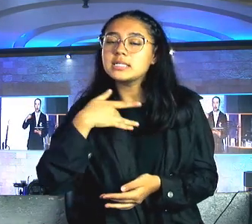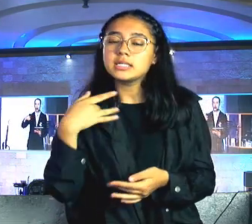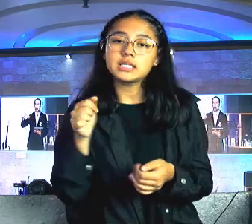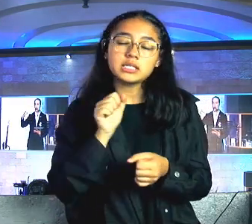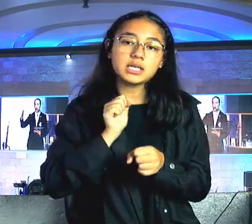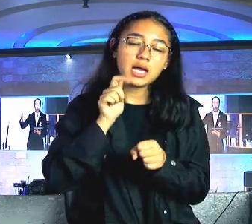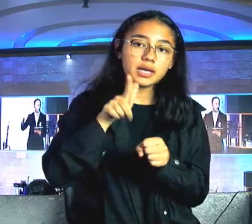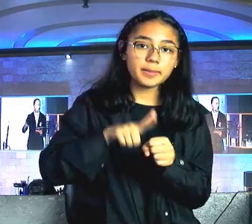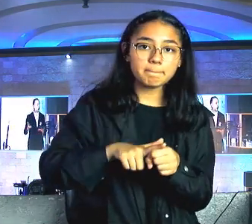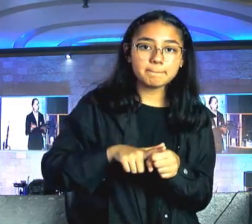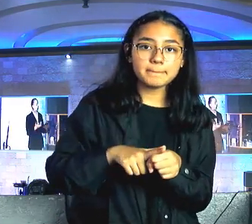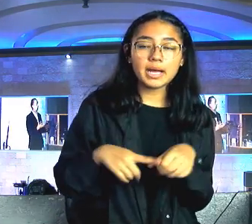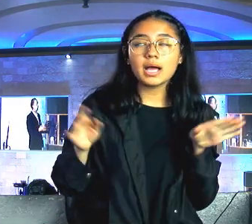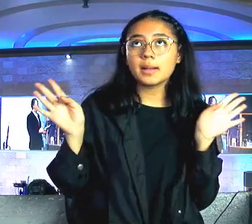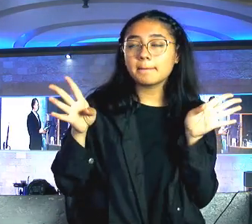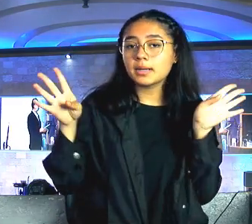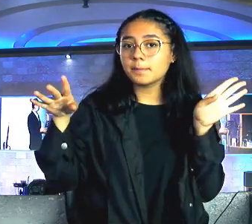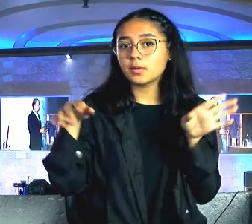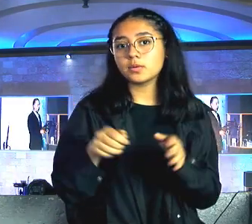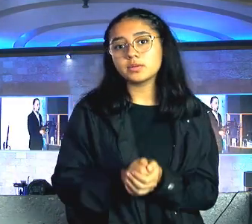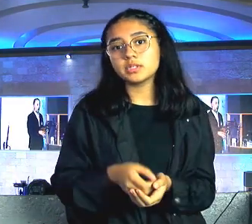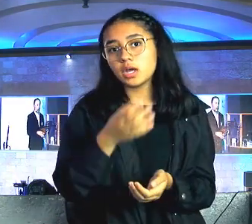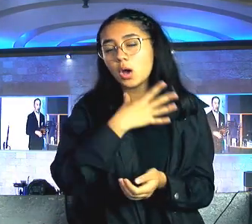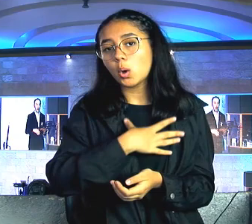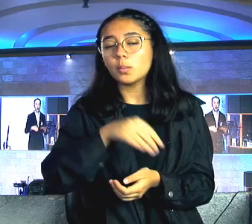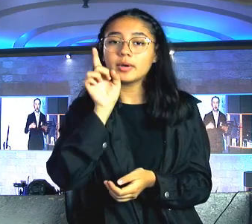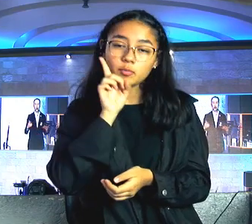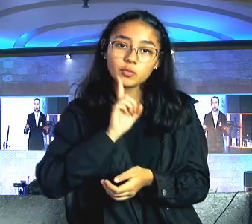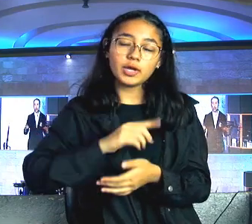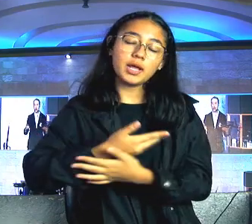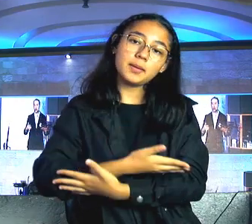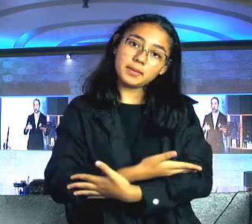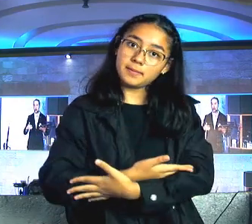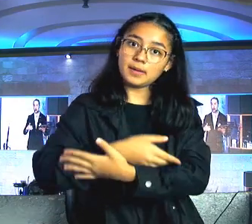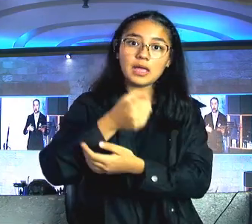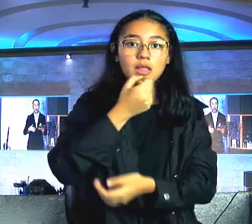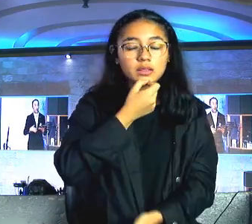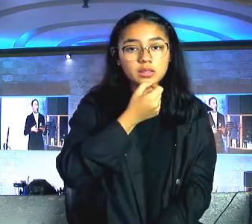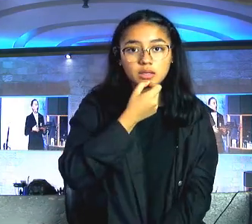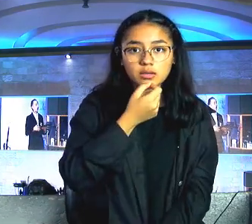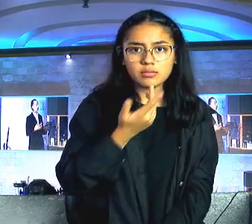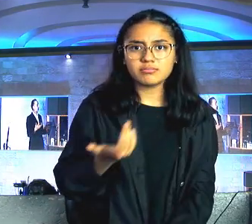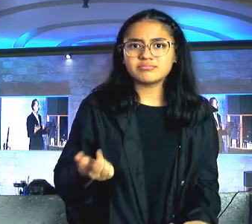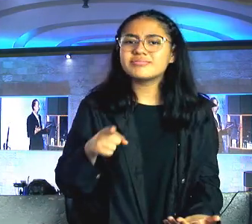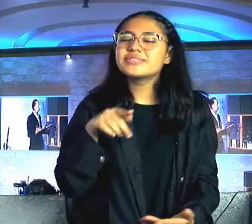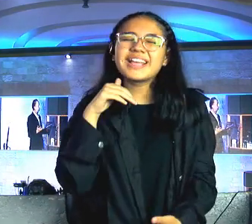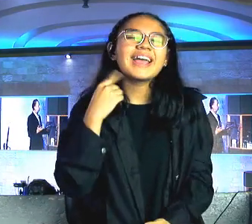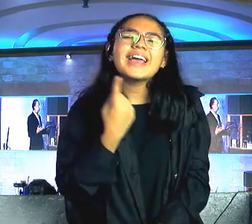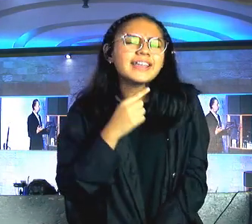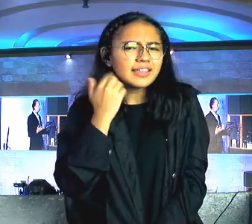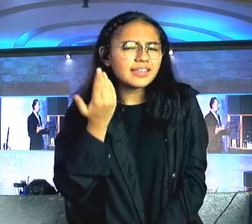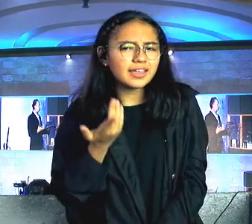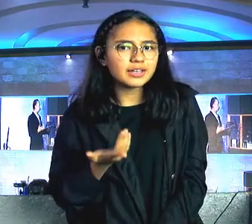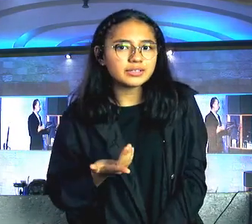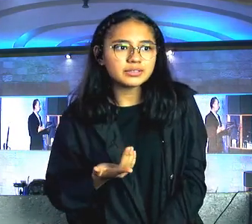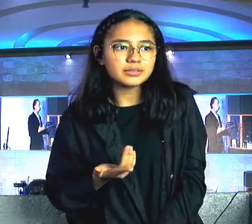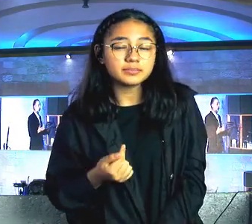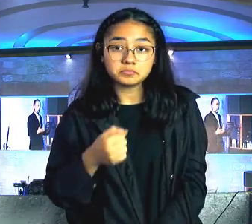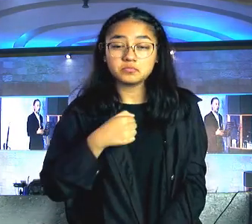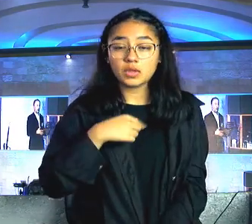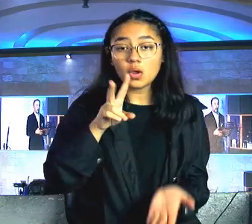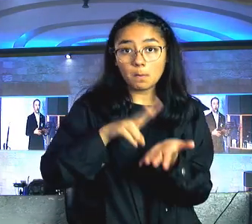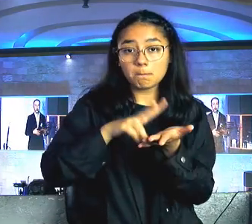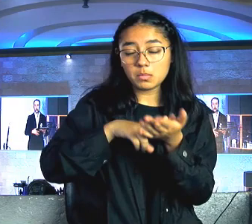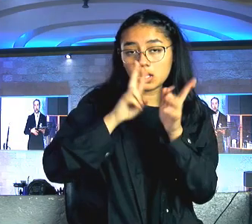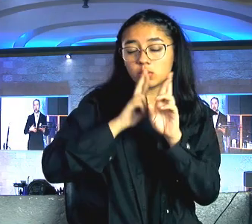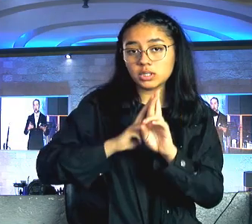gato, mariposa, hombre, mujer, bebé, niño. ¿Qué quieres ser? Pues como tengo el valor del